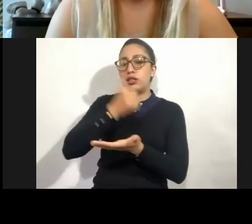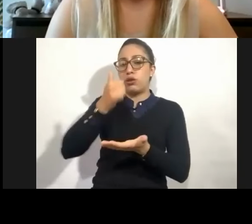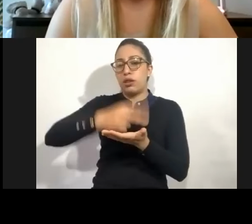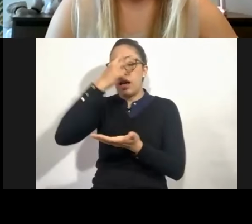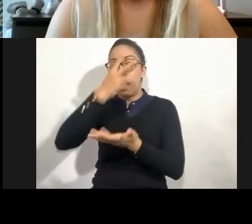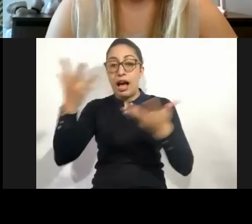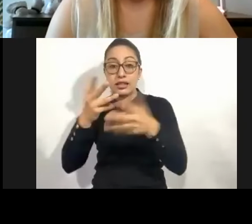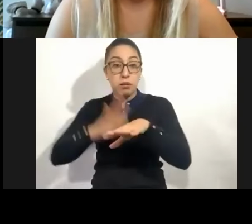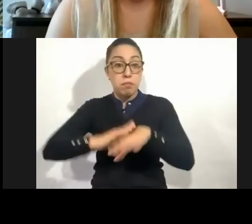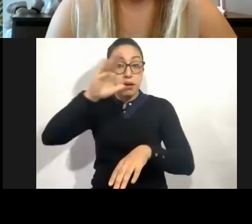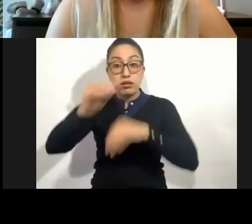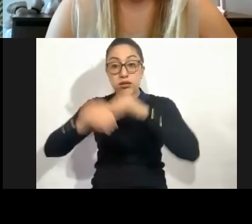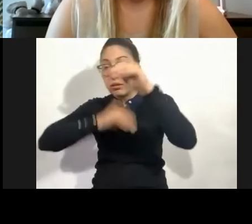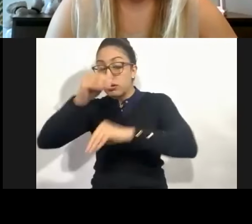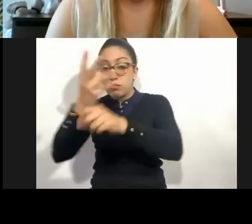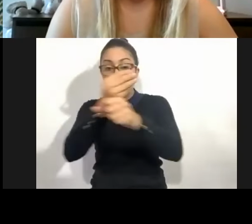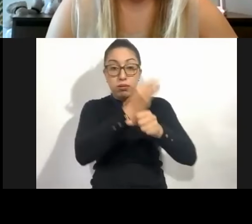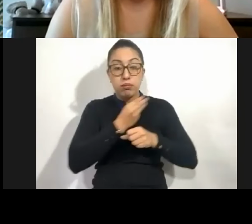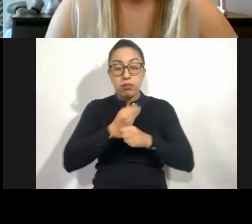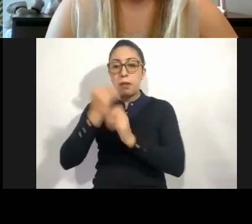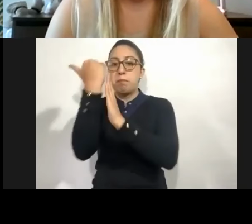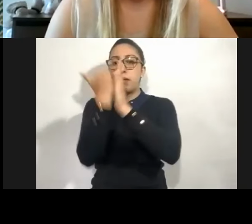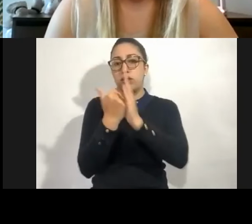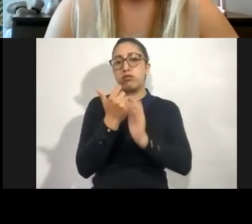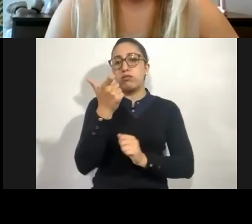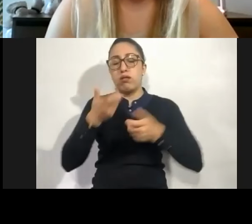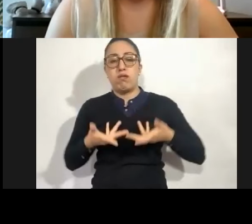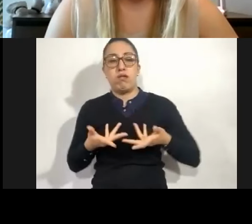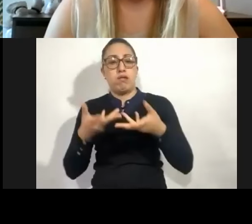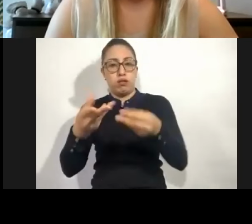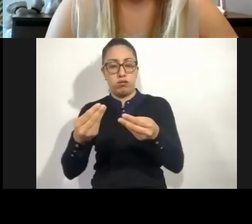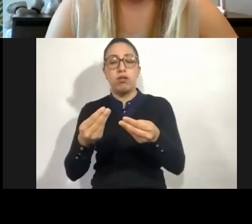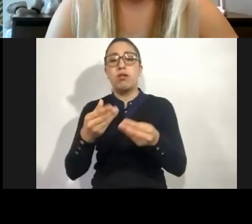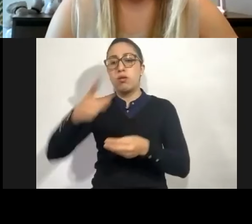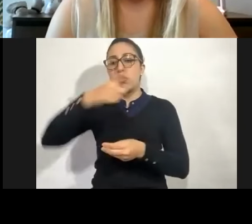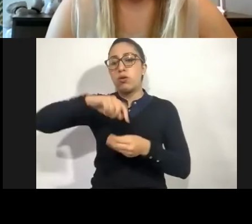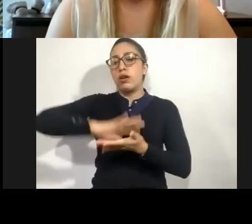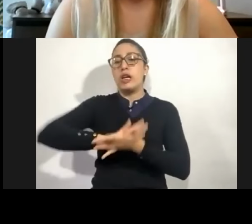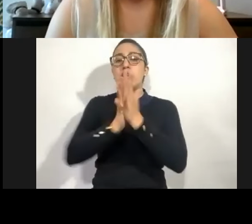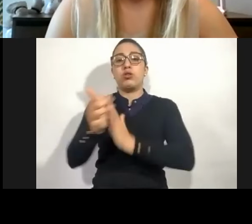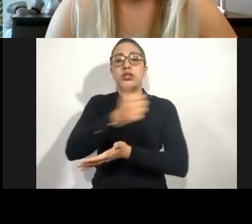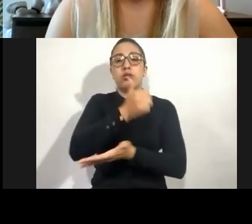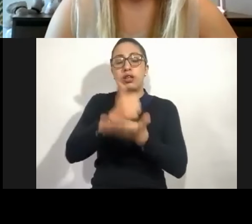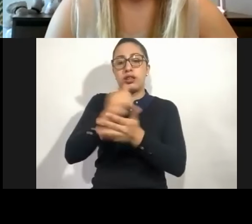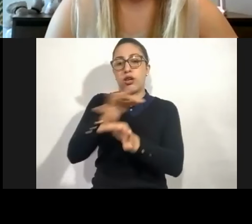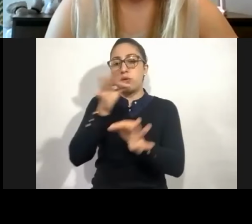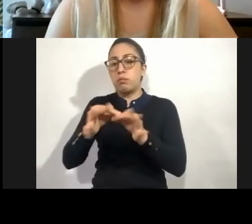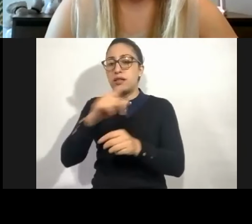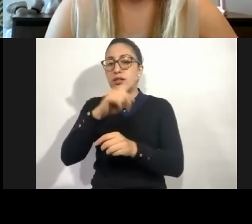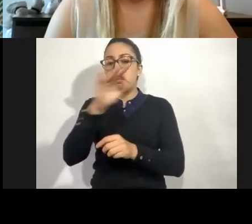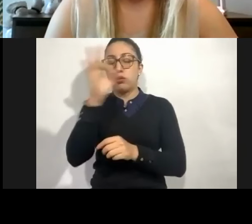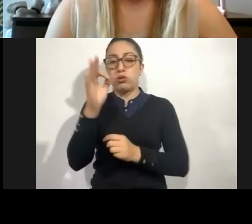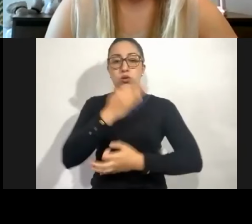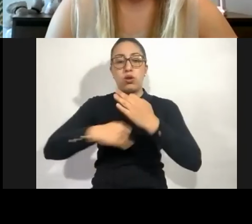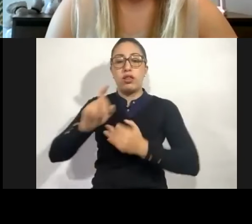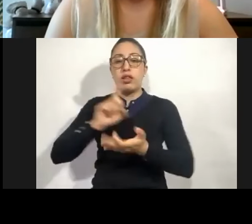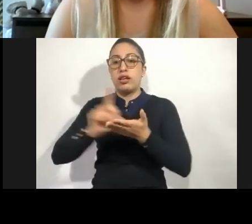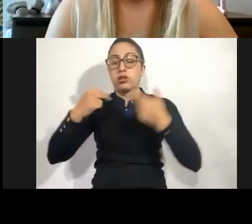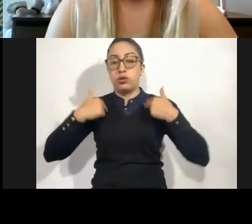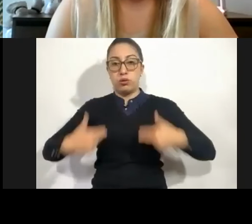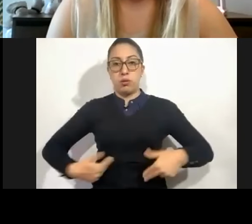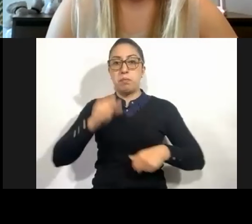llevar adelante la directriz de mantener una ciudad innovadora y de derechos, con eficiencia recaudatoria y buscando la